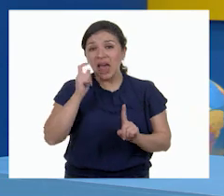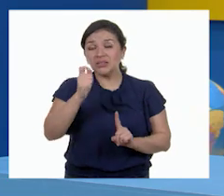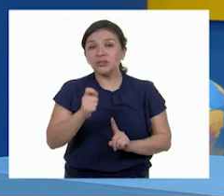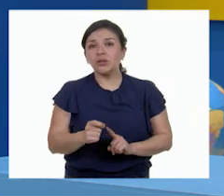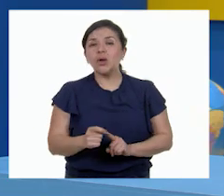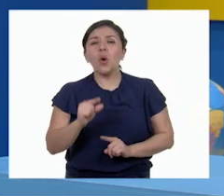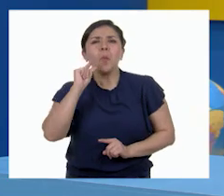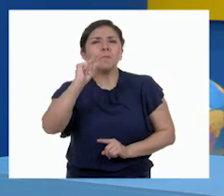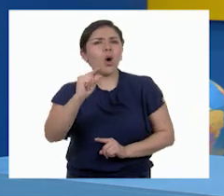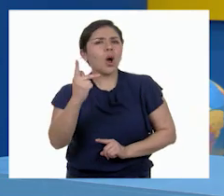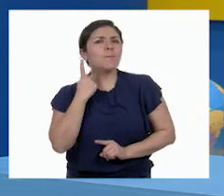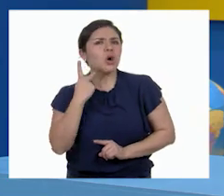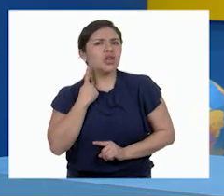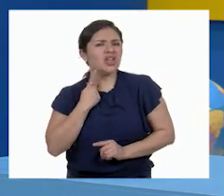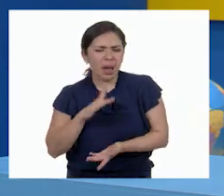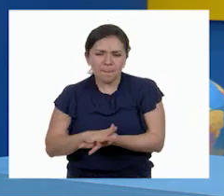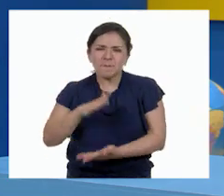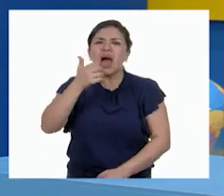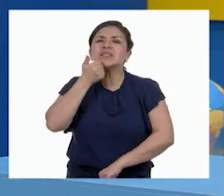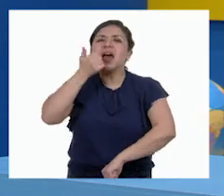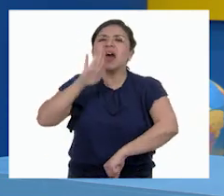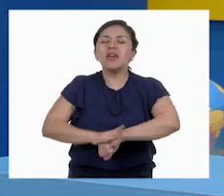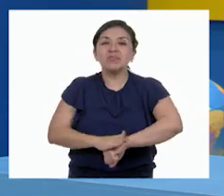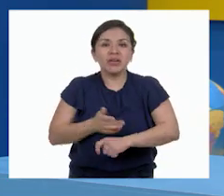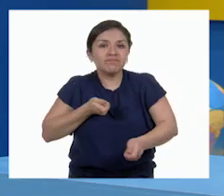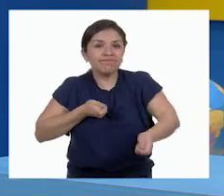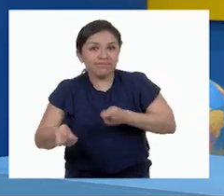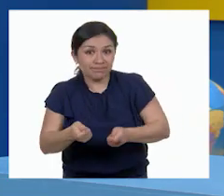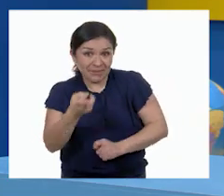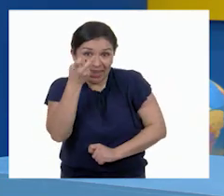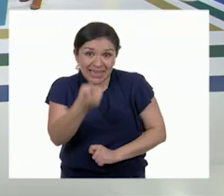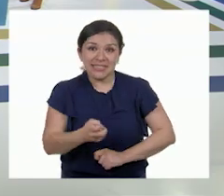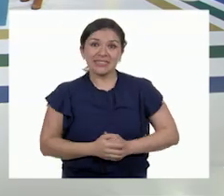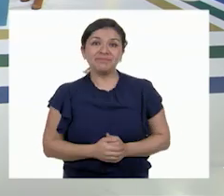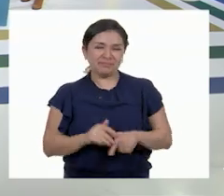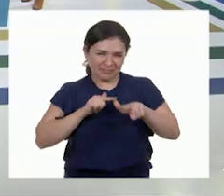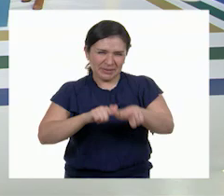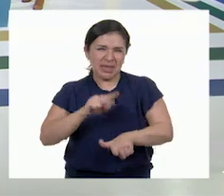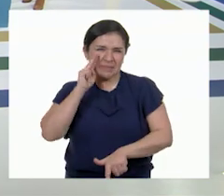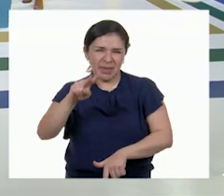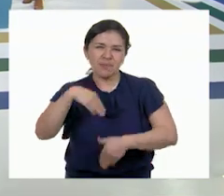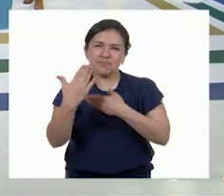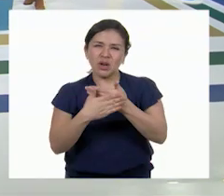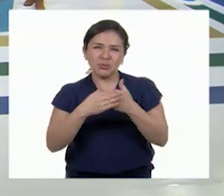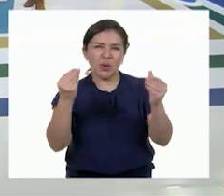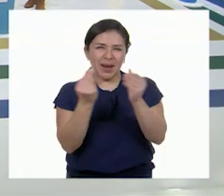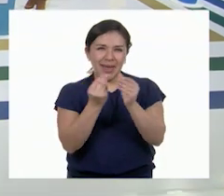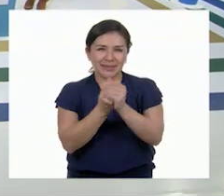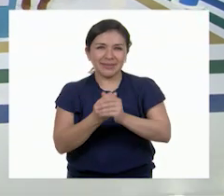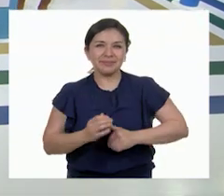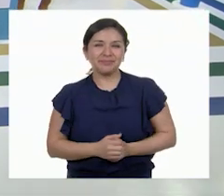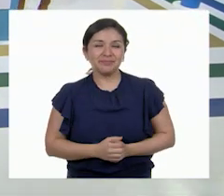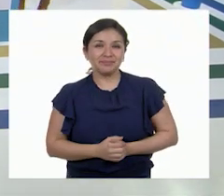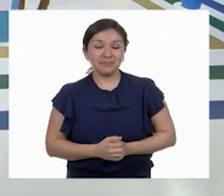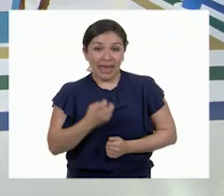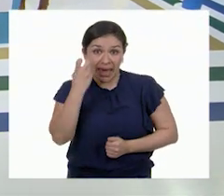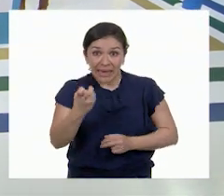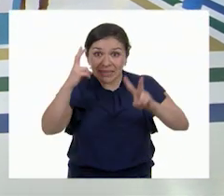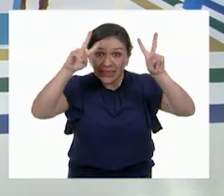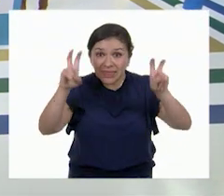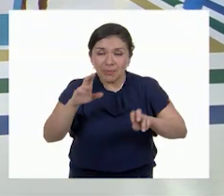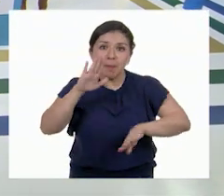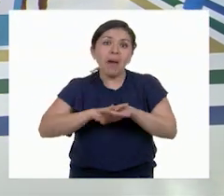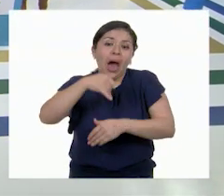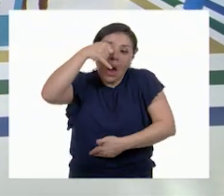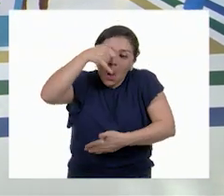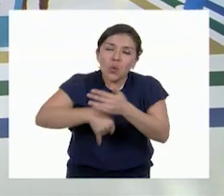poca política y mucha administración. Lo seguiremos viendo en las clases que siguen, porque de este tema nos